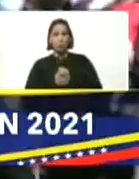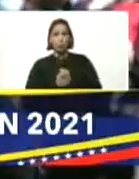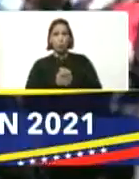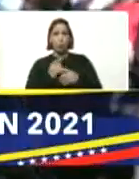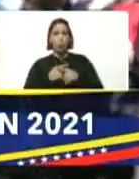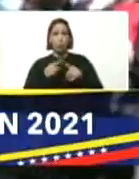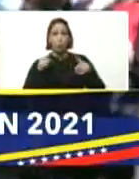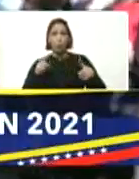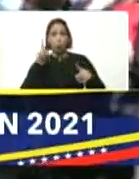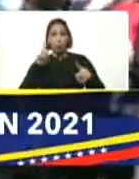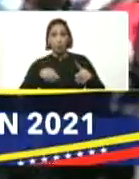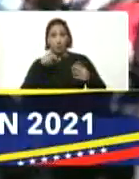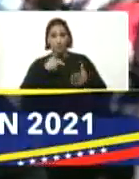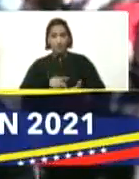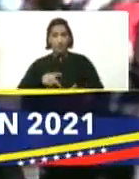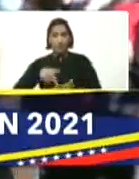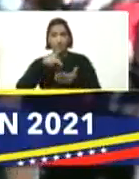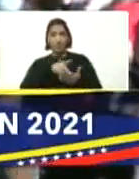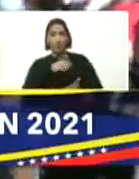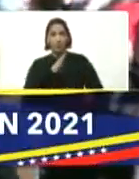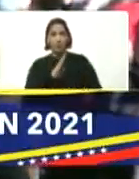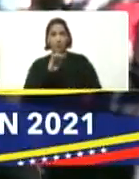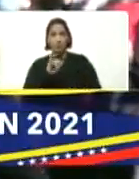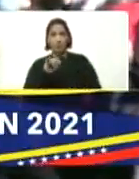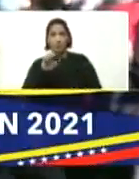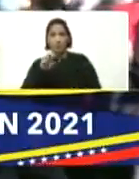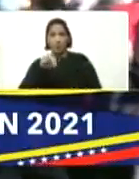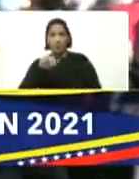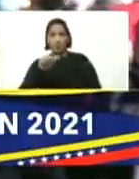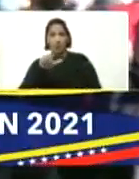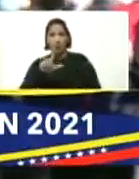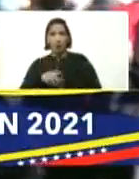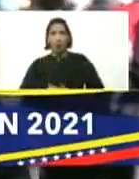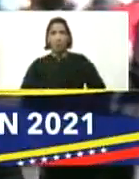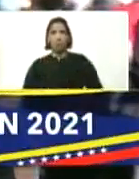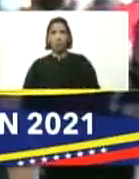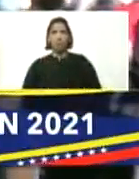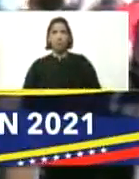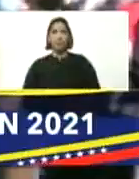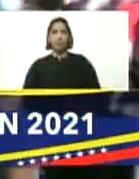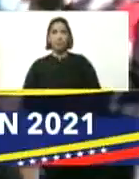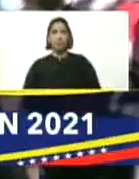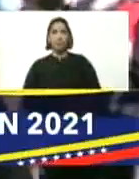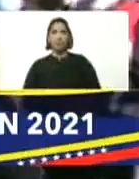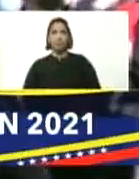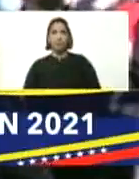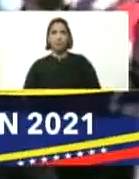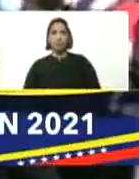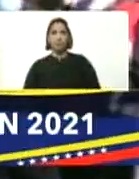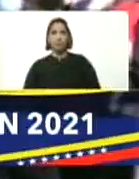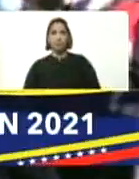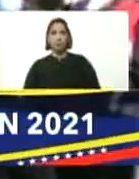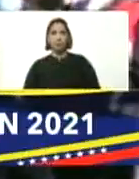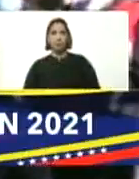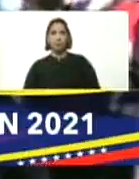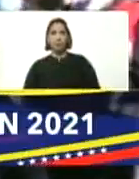que también participa en esta Bienal. Et je vous transmets les salutations de mon pays.